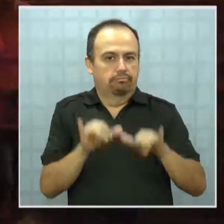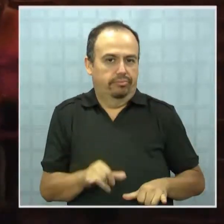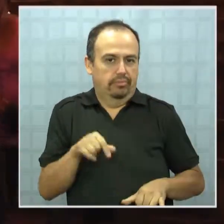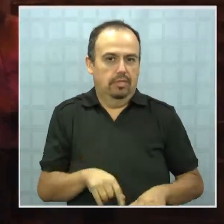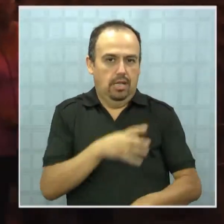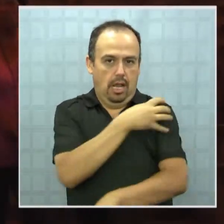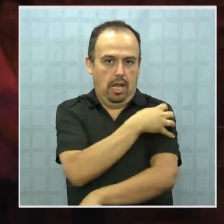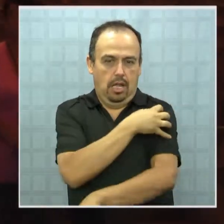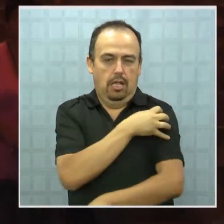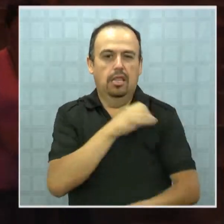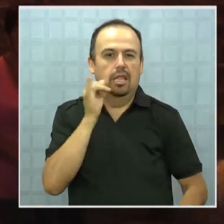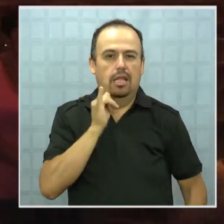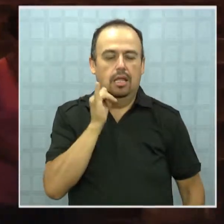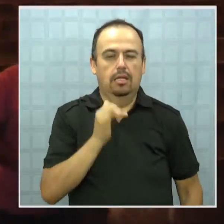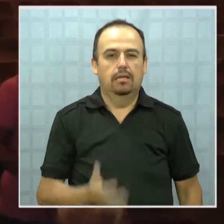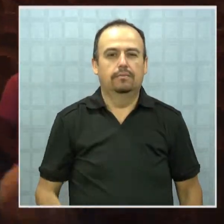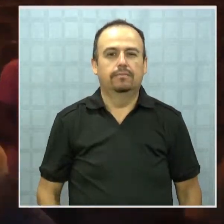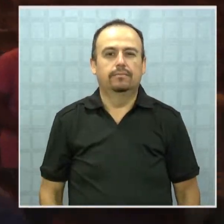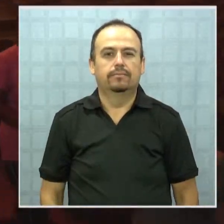región